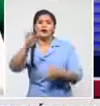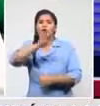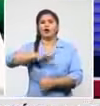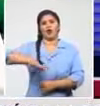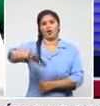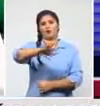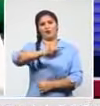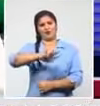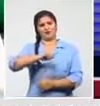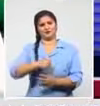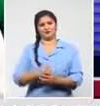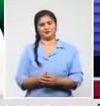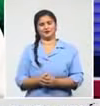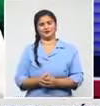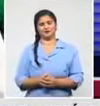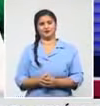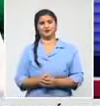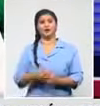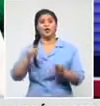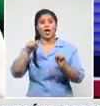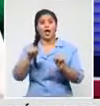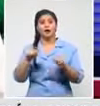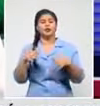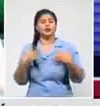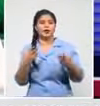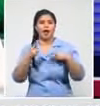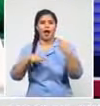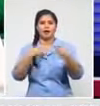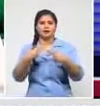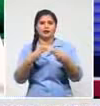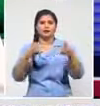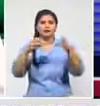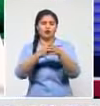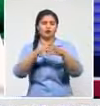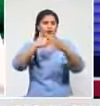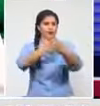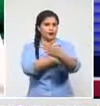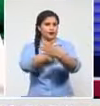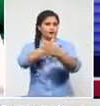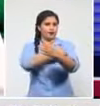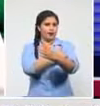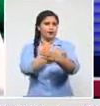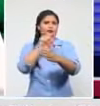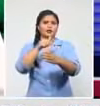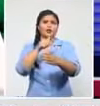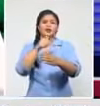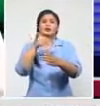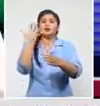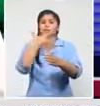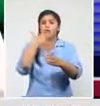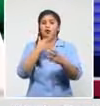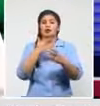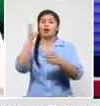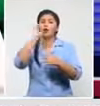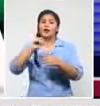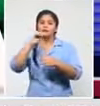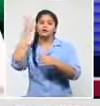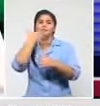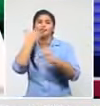hacer una campaña de vacunación si no es con los CDR, con la federación. Entonces, tenemos que también en la cuadra